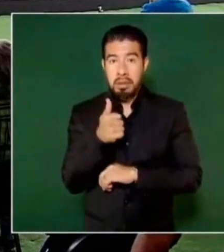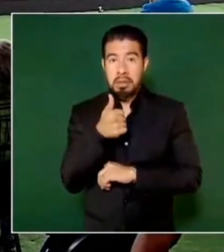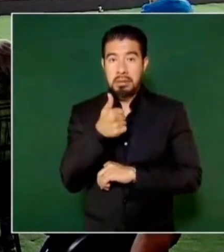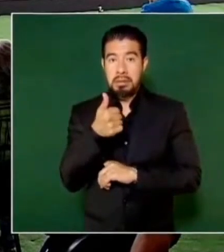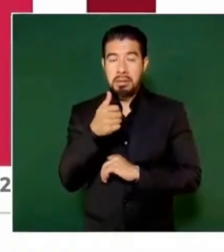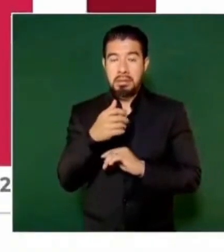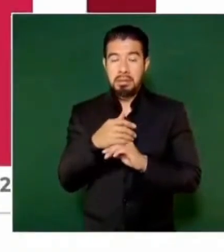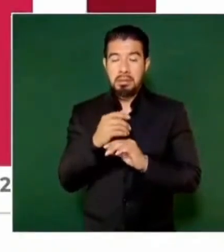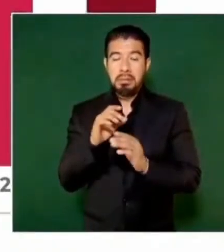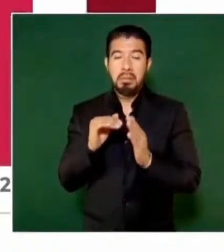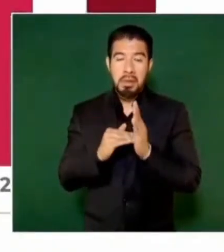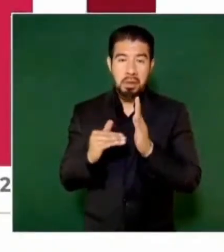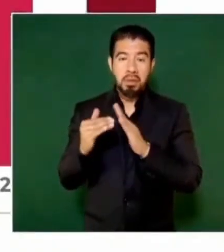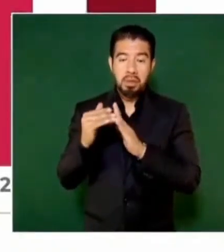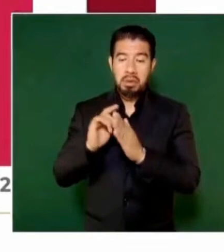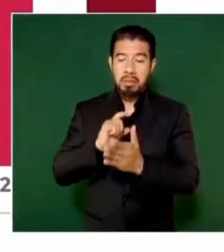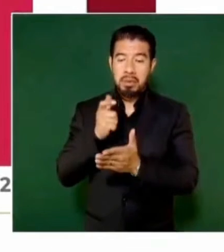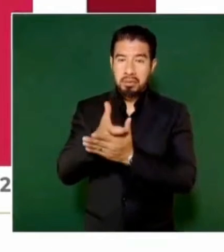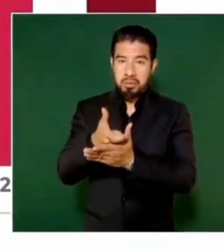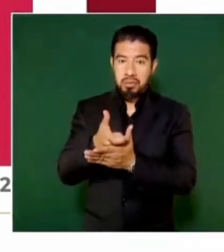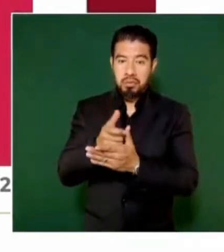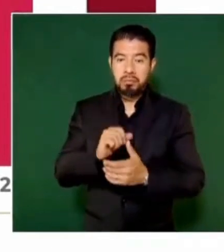111,396 millones de pesos,